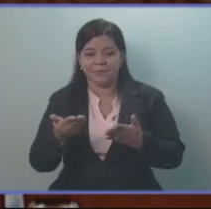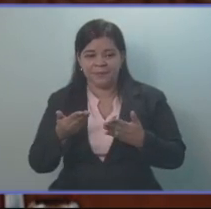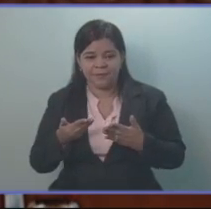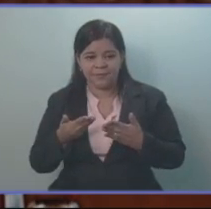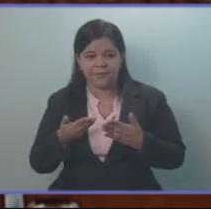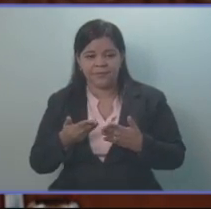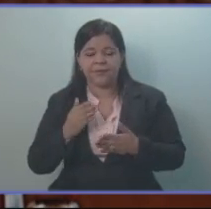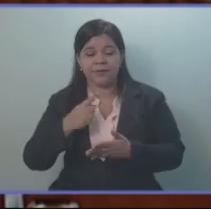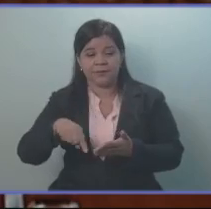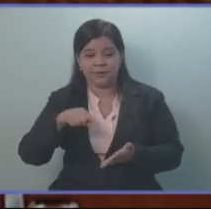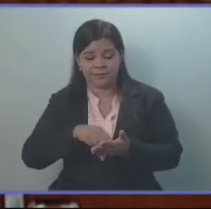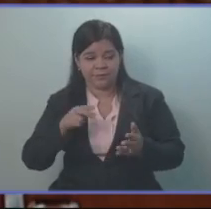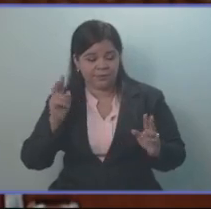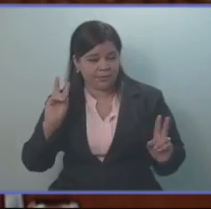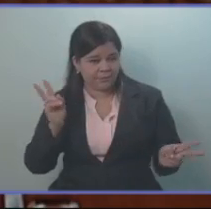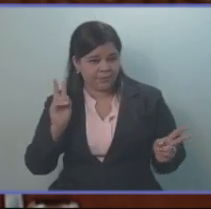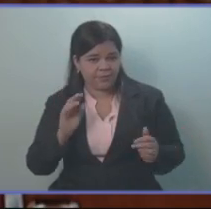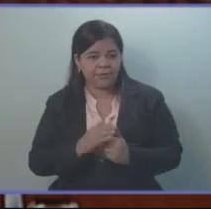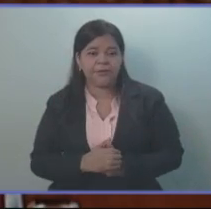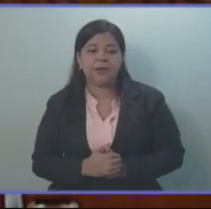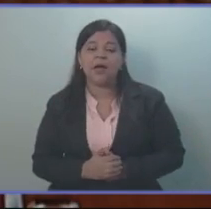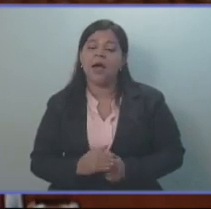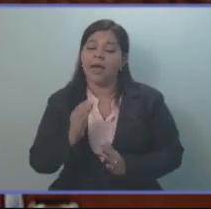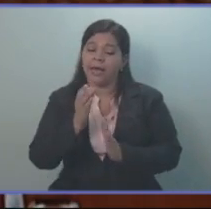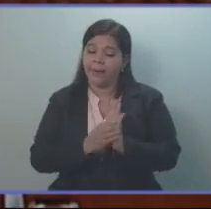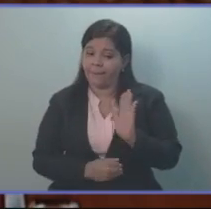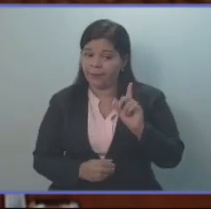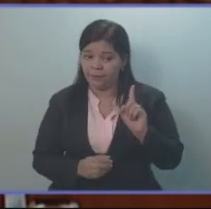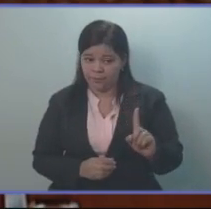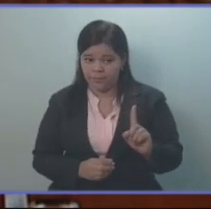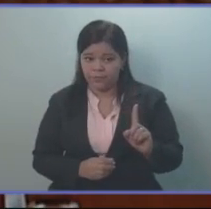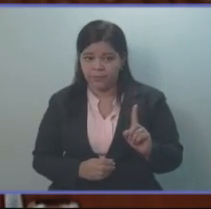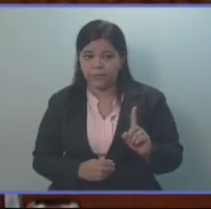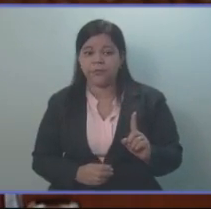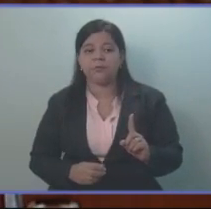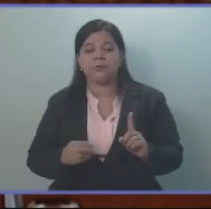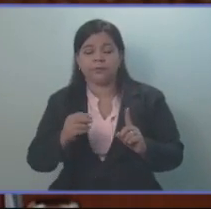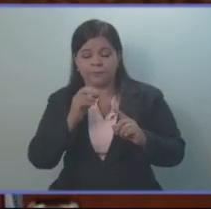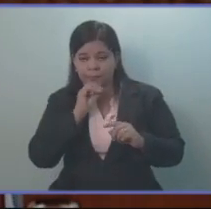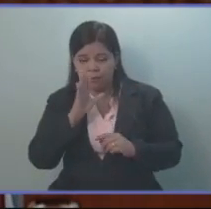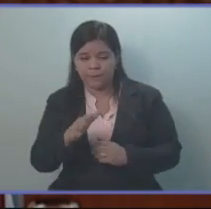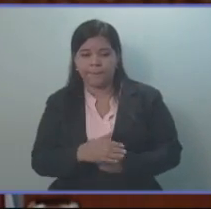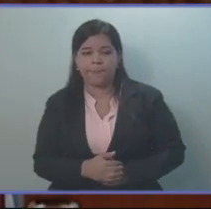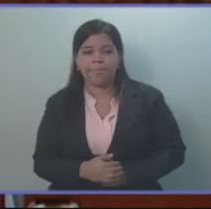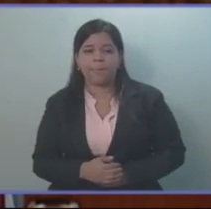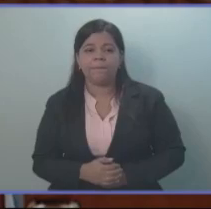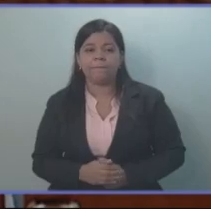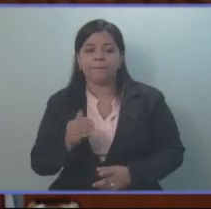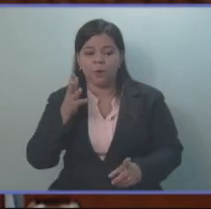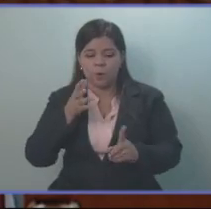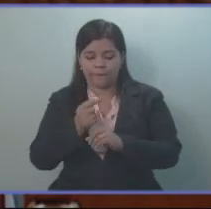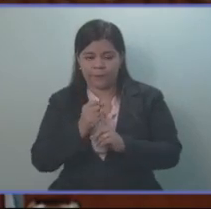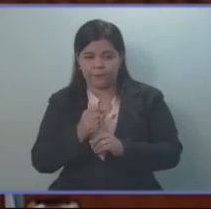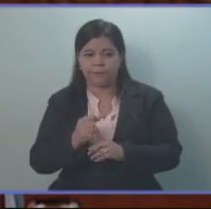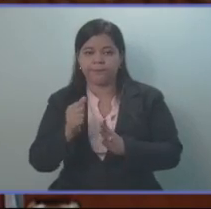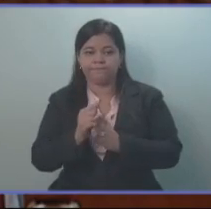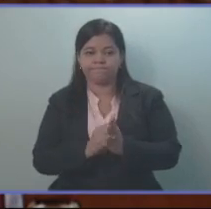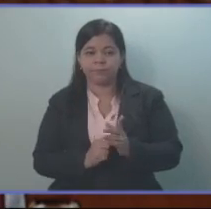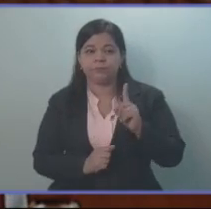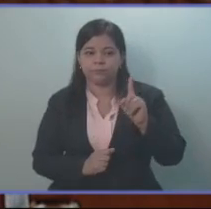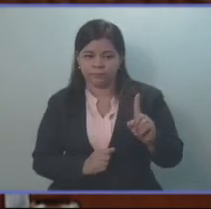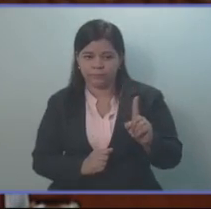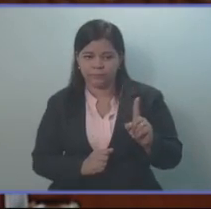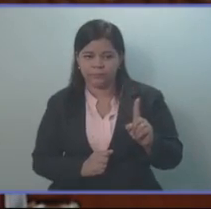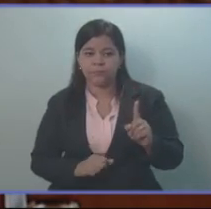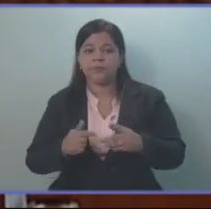Centro Histórico de San Salvador. Capítulo 1. Disposiciones preliminares. Objeto. Artículo 1.